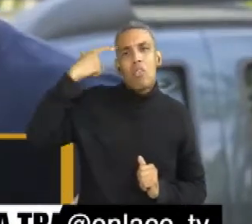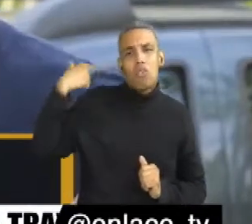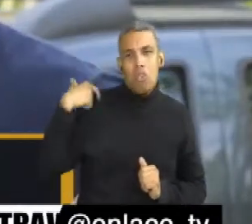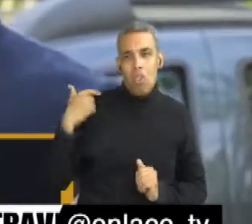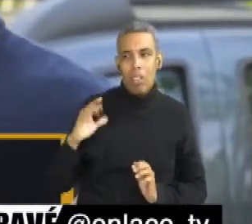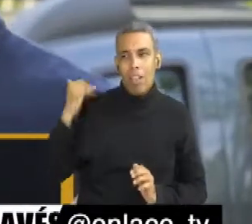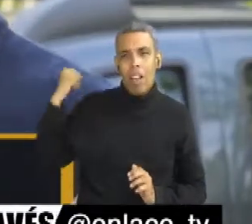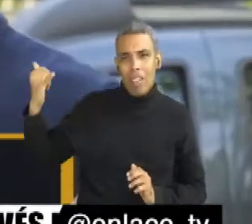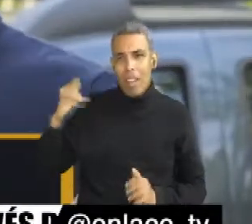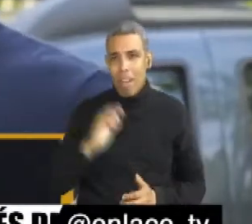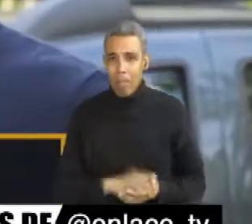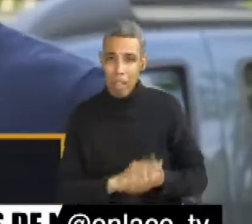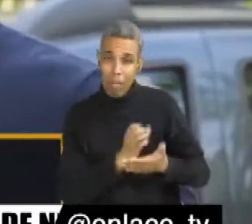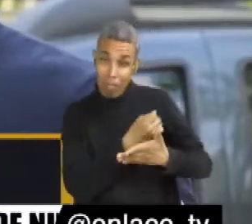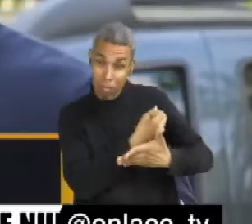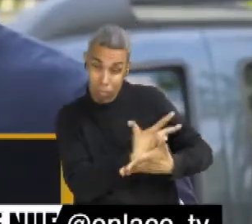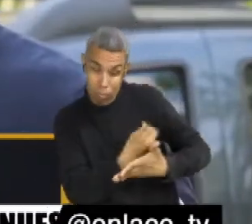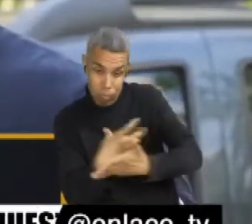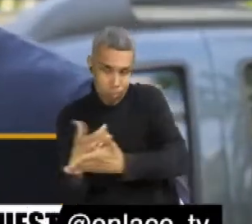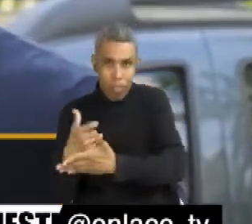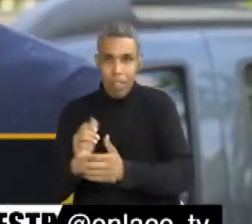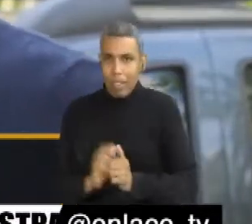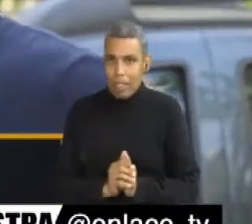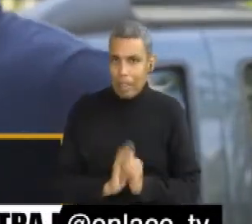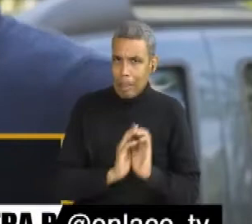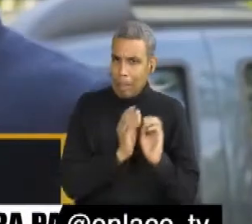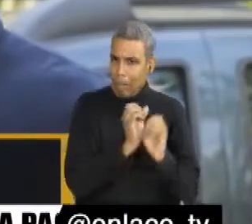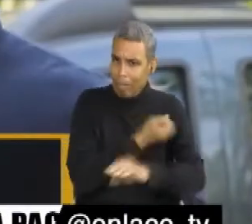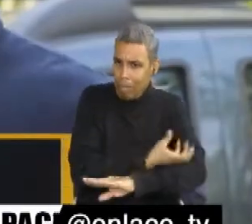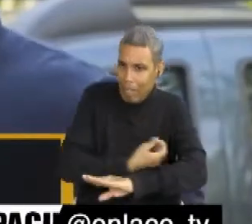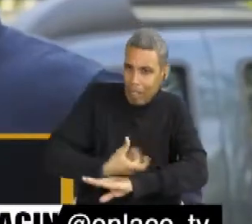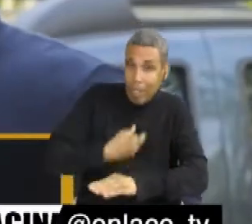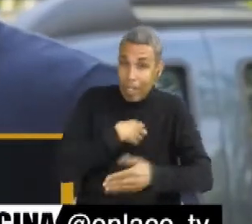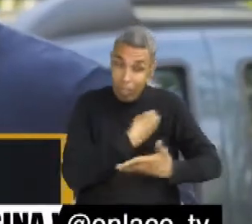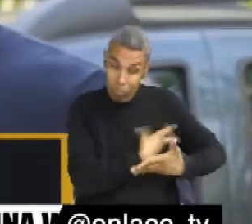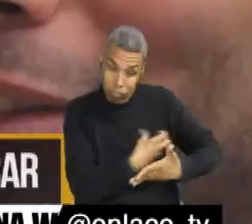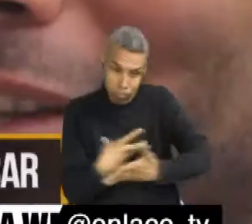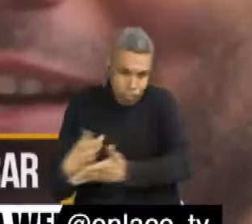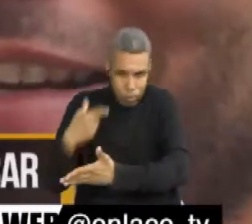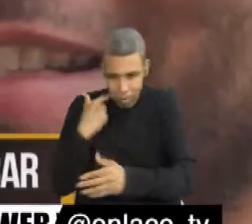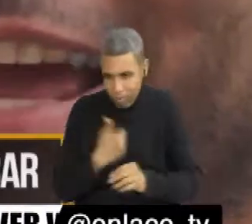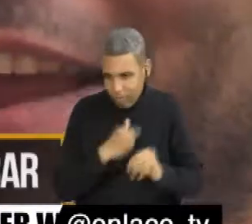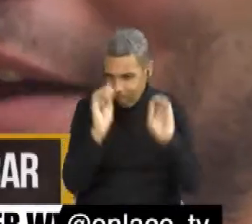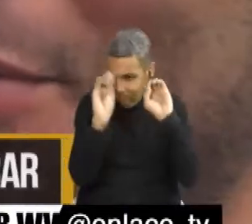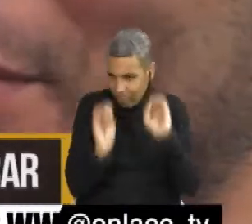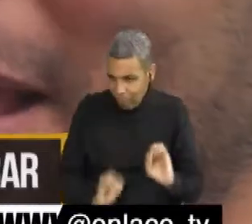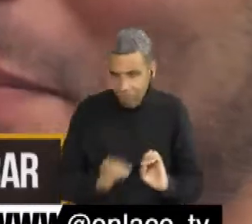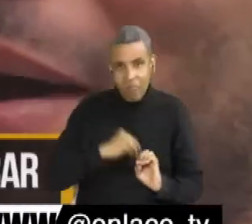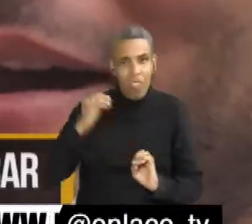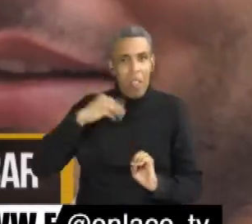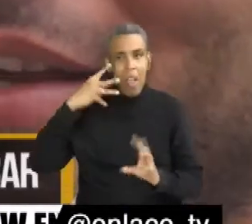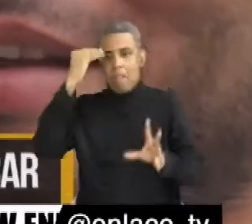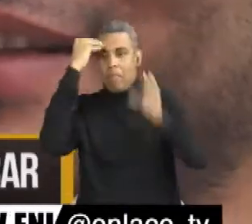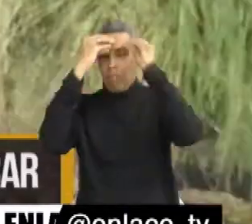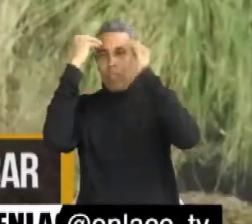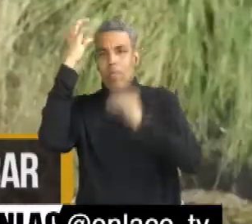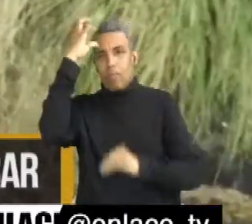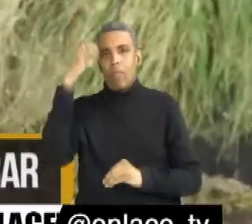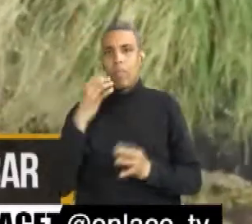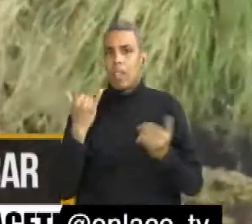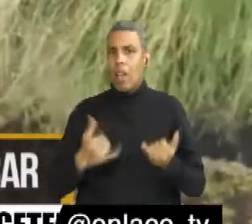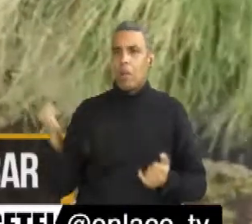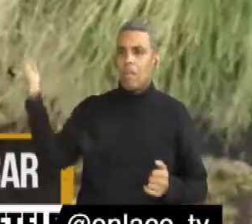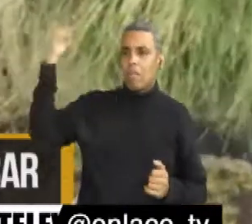animación. Terminé trabajando en composición digital, pero sí, llegué a estudiar inglés. Barros está de visita a su familia en Barranca Bermeja y